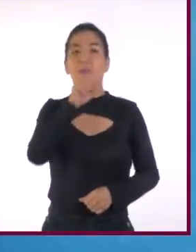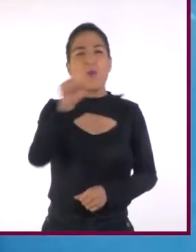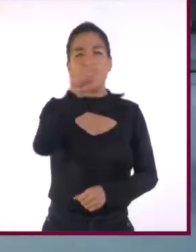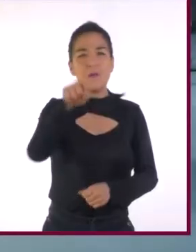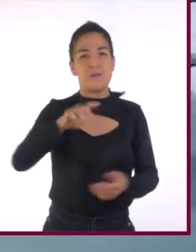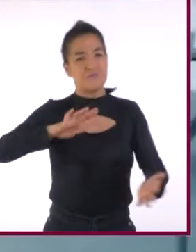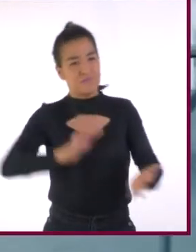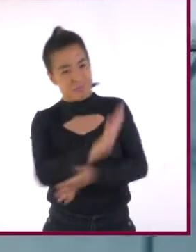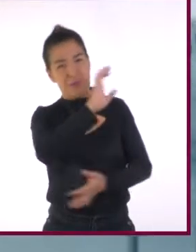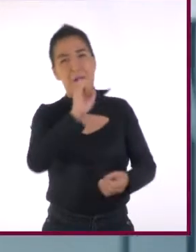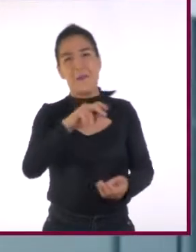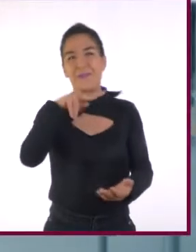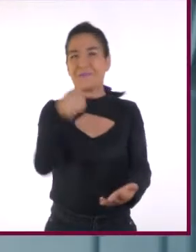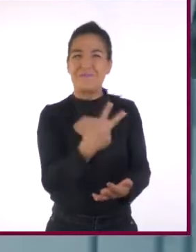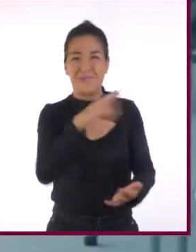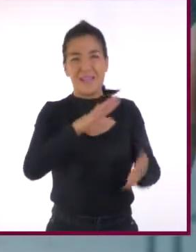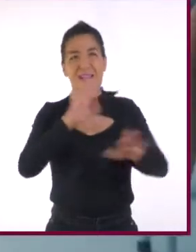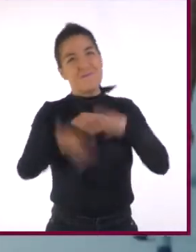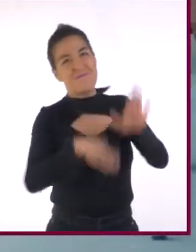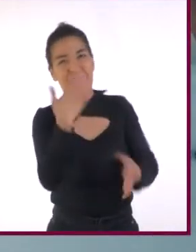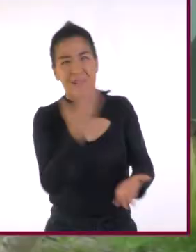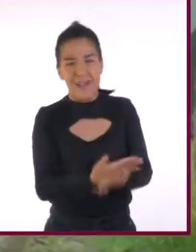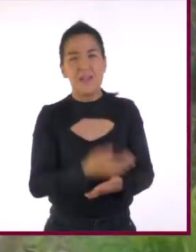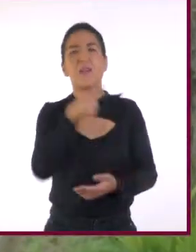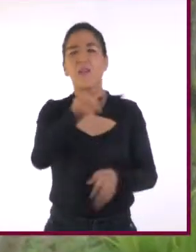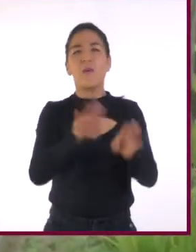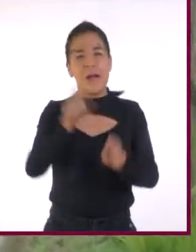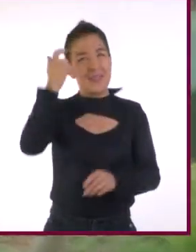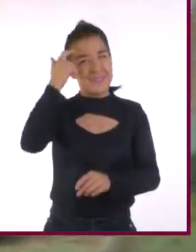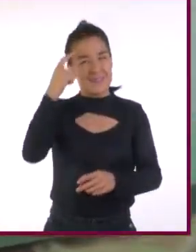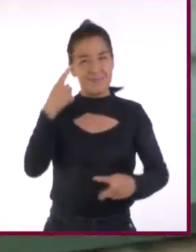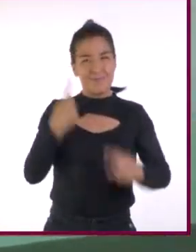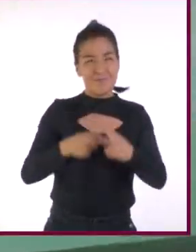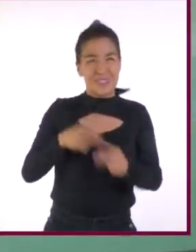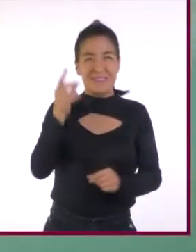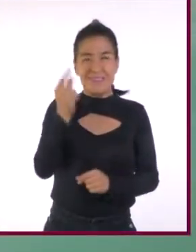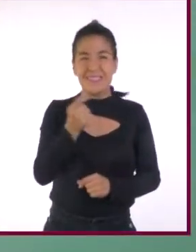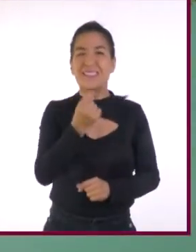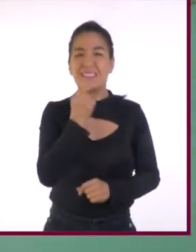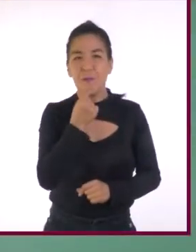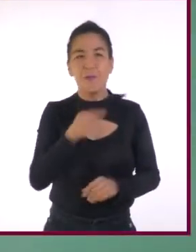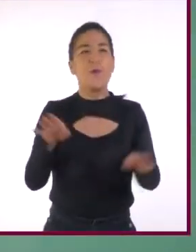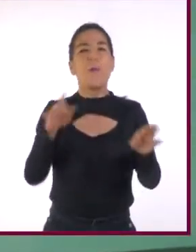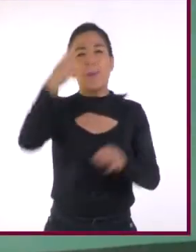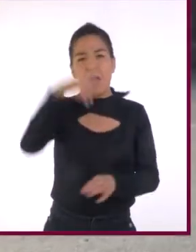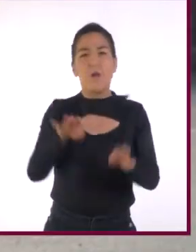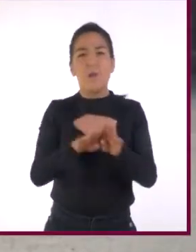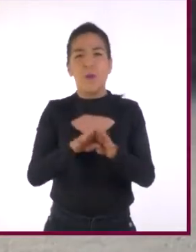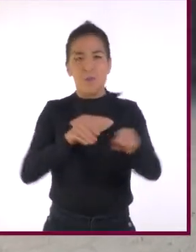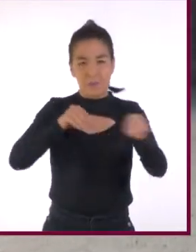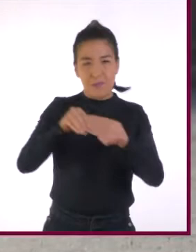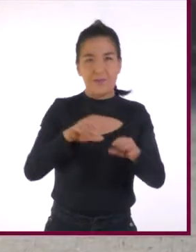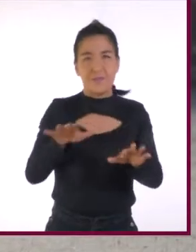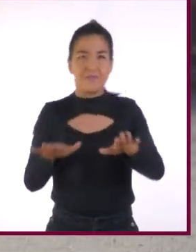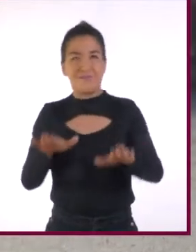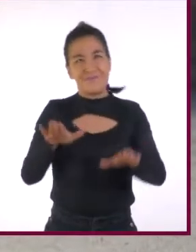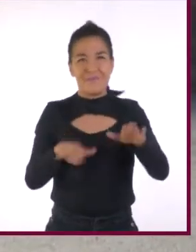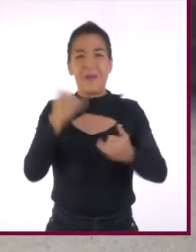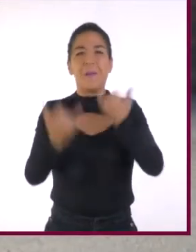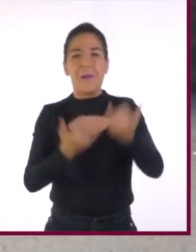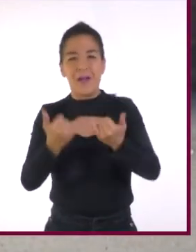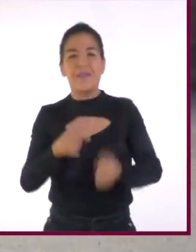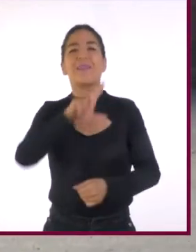favor. De hecho, cuando resbalamos o nos tropezamos, nuestro cerebro hace cálculos en fracciones de segundo para que nuestro centro de